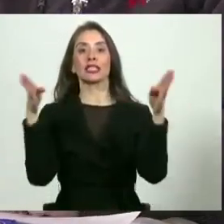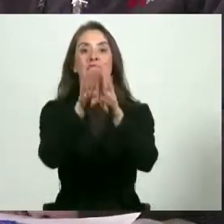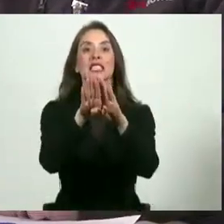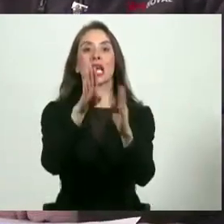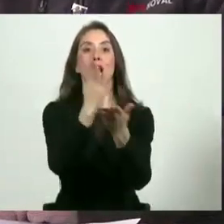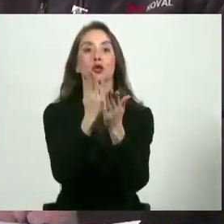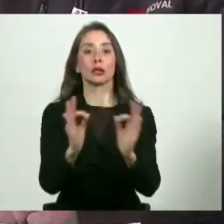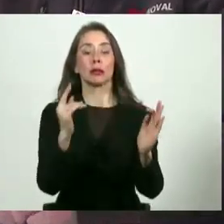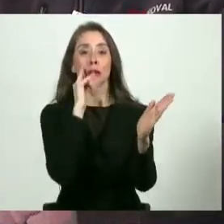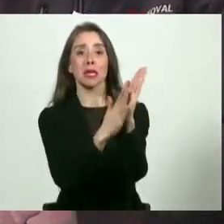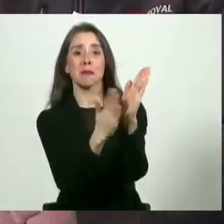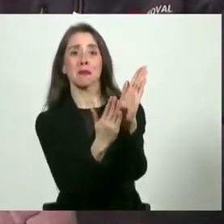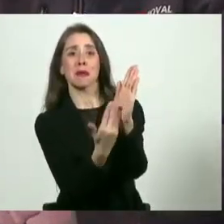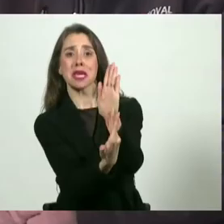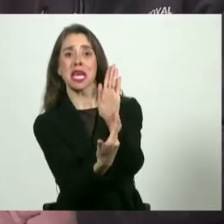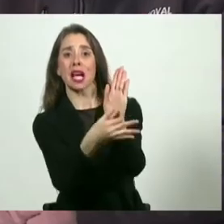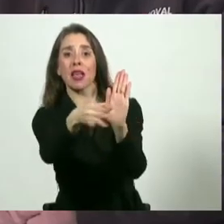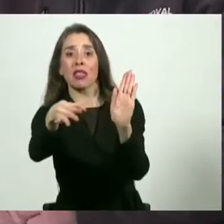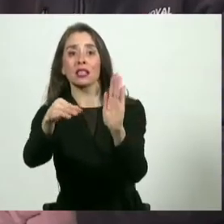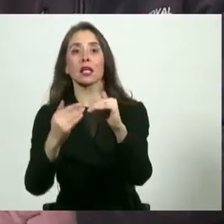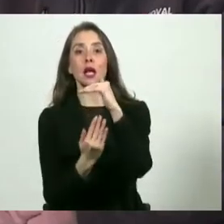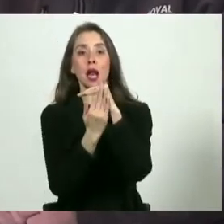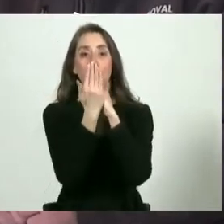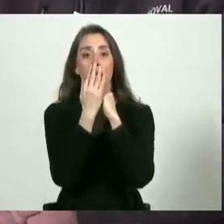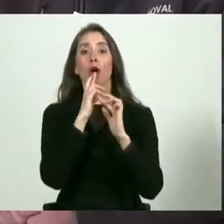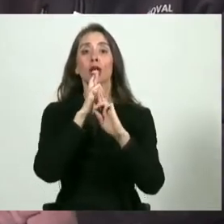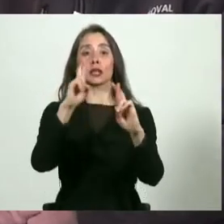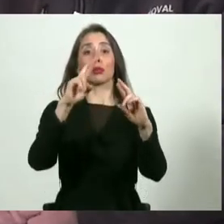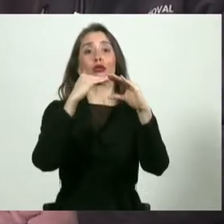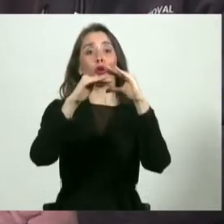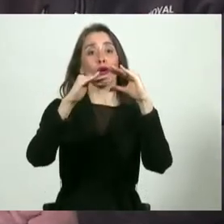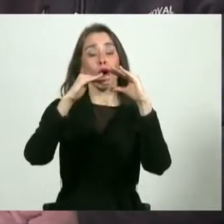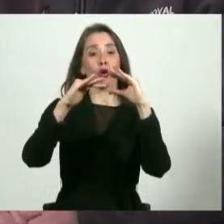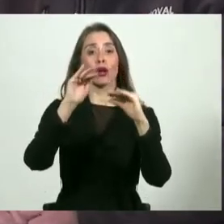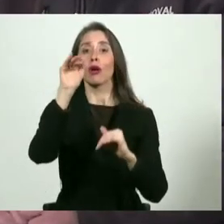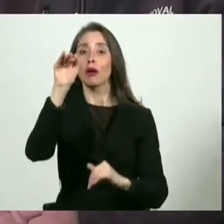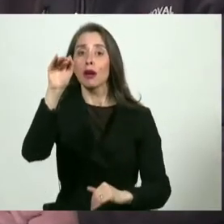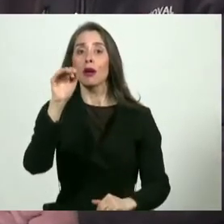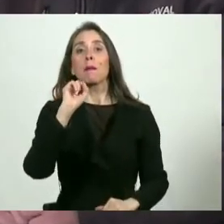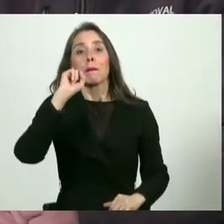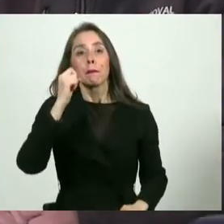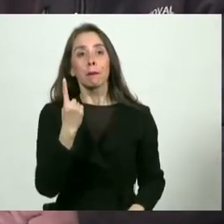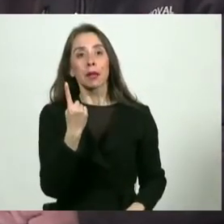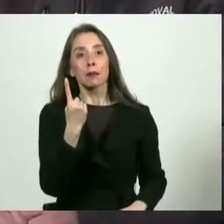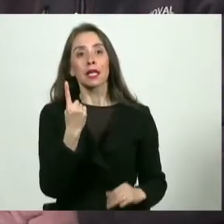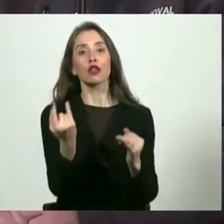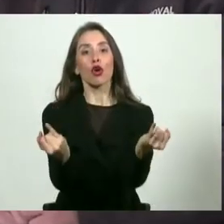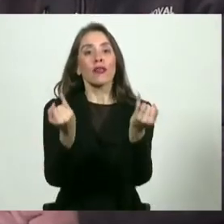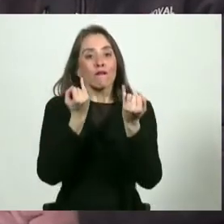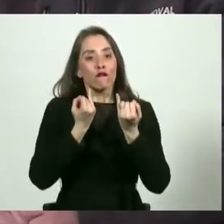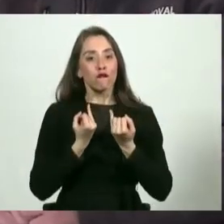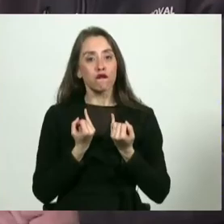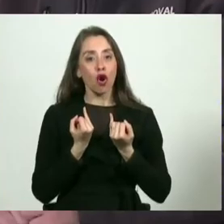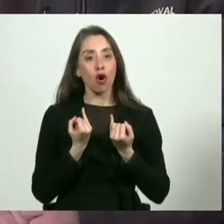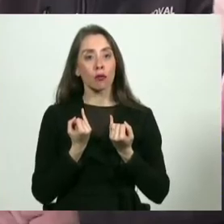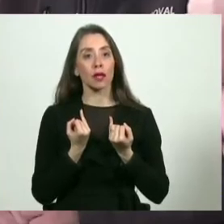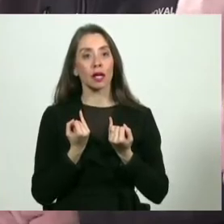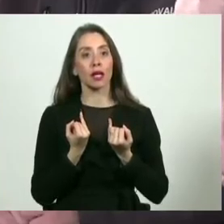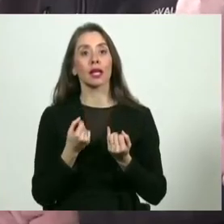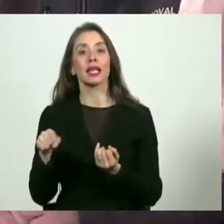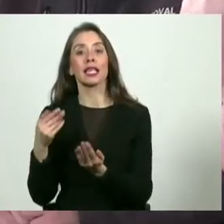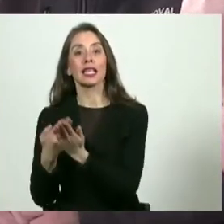justamente hoy día en la mañana me llegaron muchos correos, y esto es como el juego del teléfono cuando uno era chico. Tomaron una foto de la comisión que